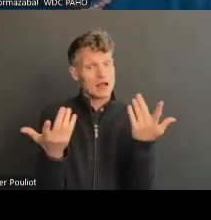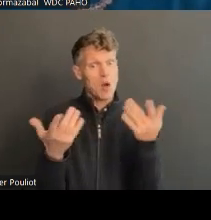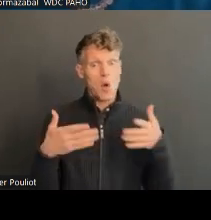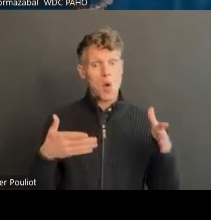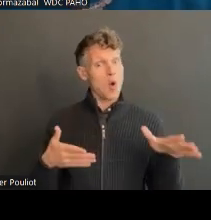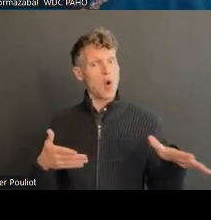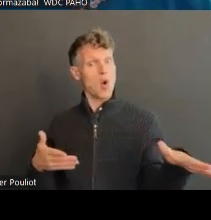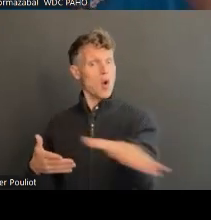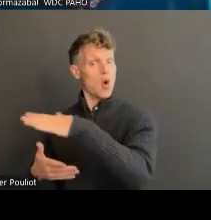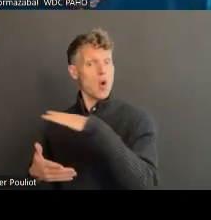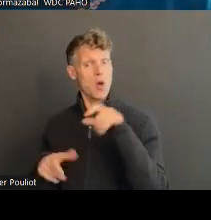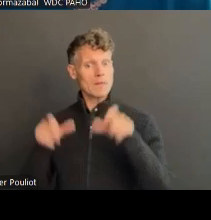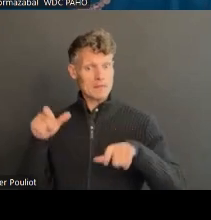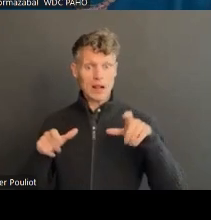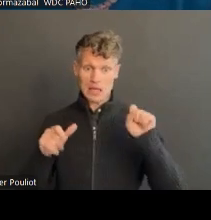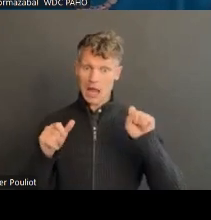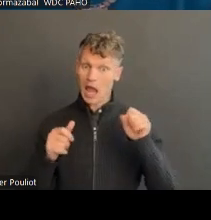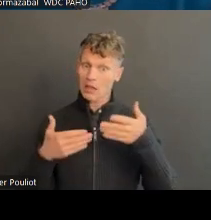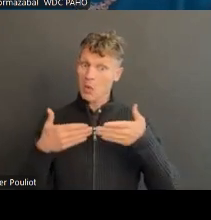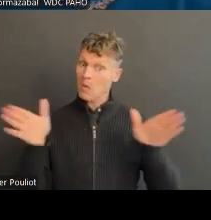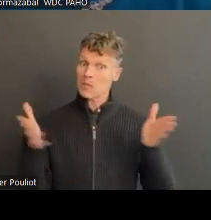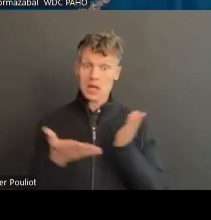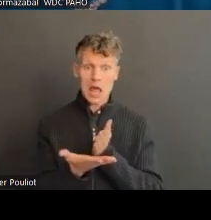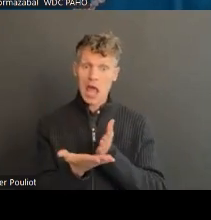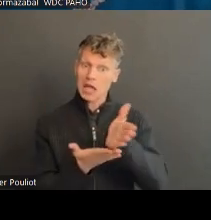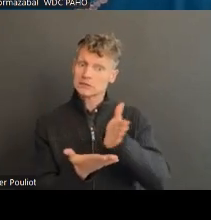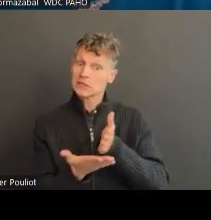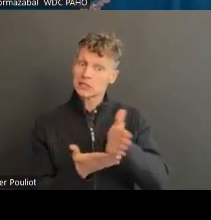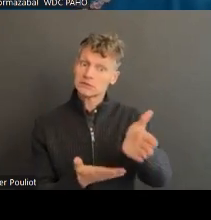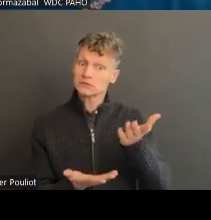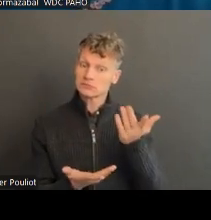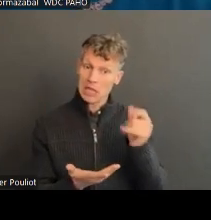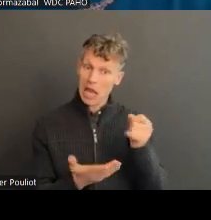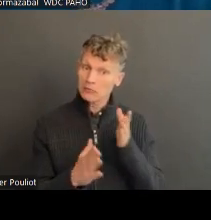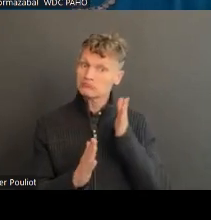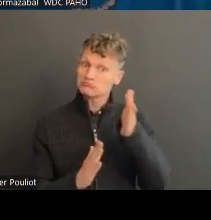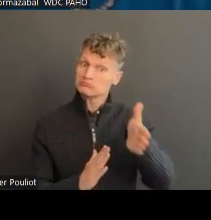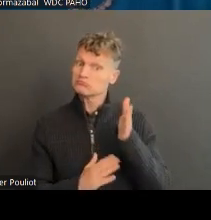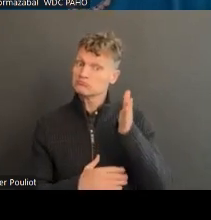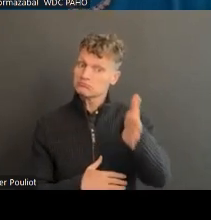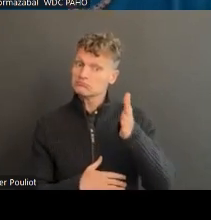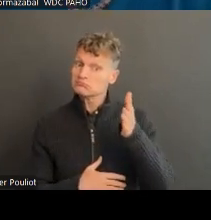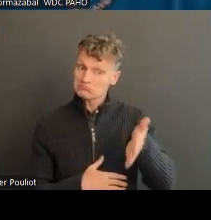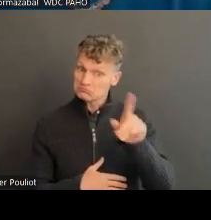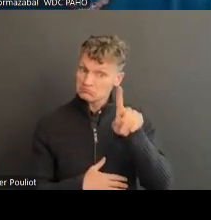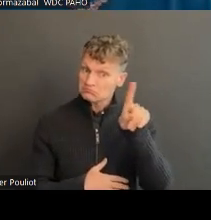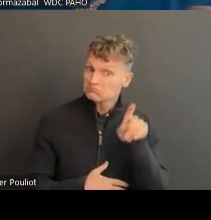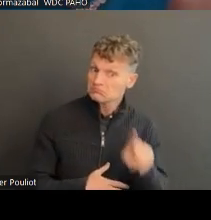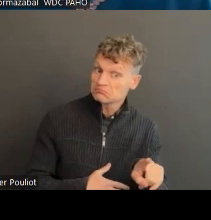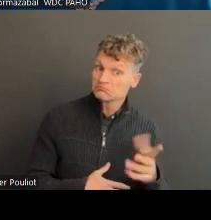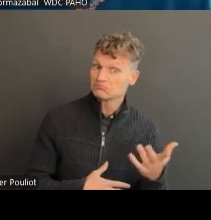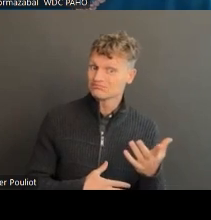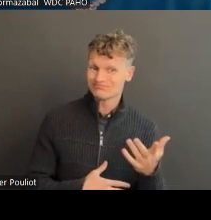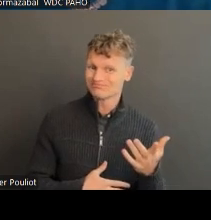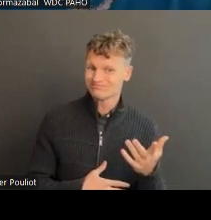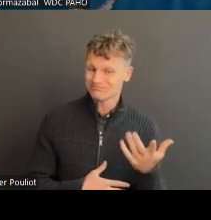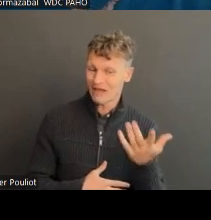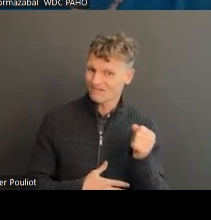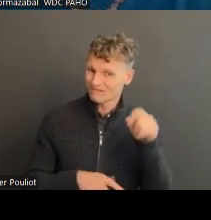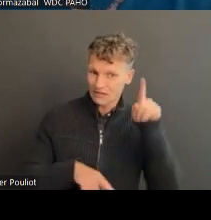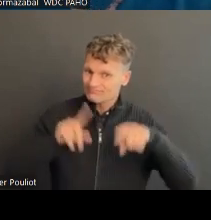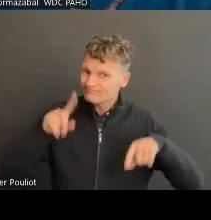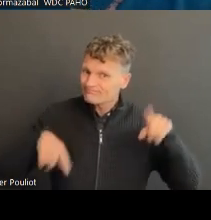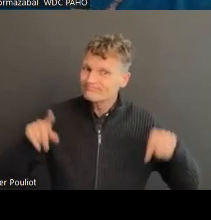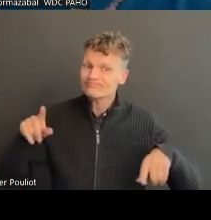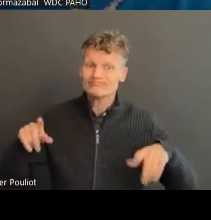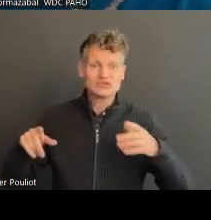de salud deben ser tratados por igual independiente de la capacidad de pago, de raza, de sexo, lugar, y tiene una forma habitual en el cual nosotros